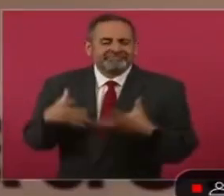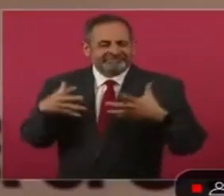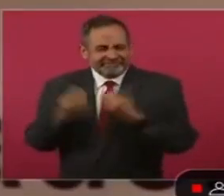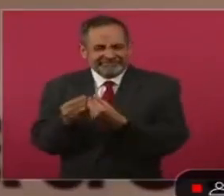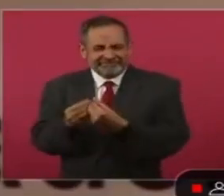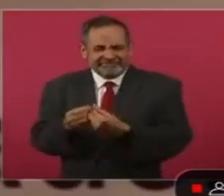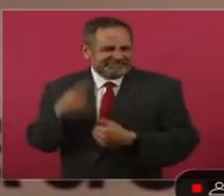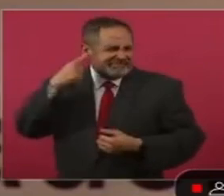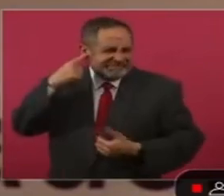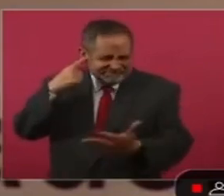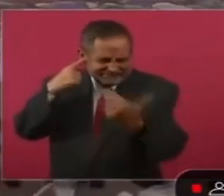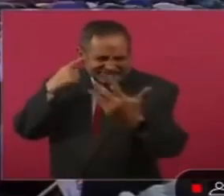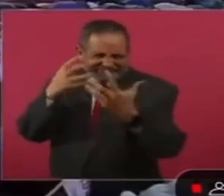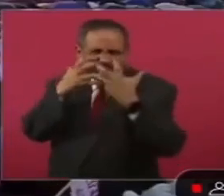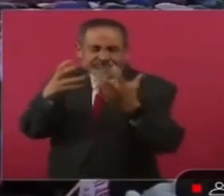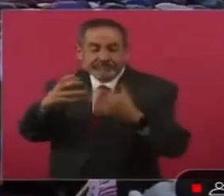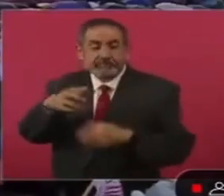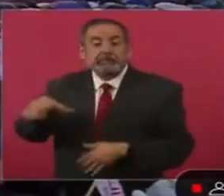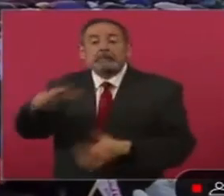¡No se oye!